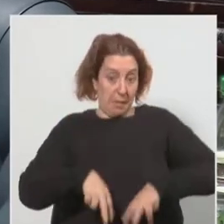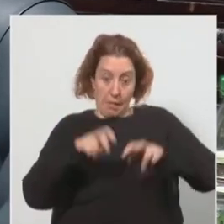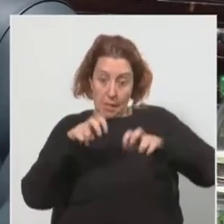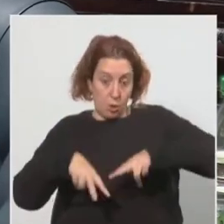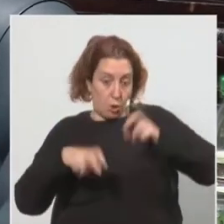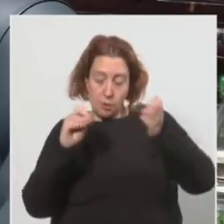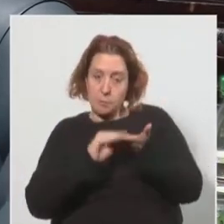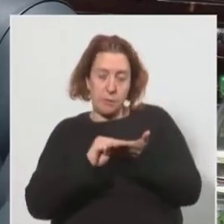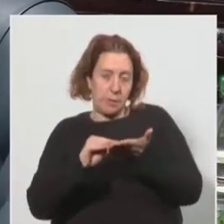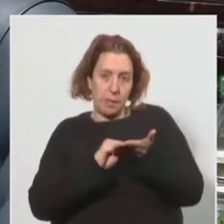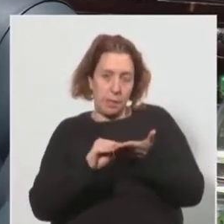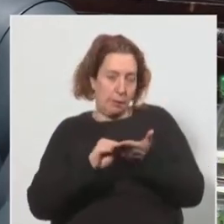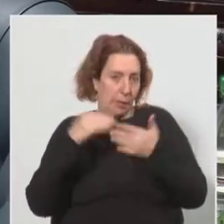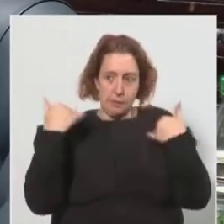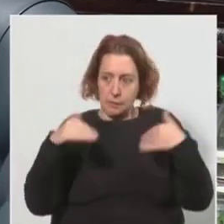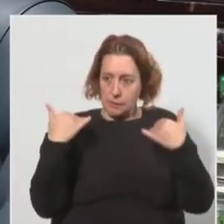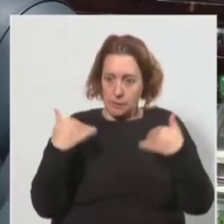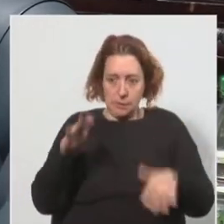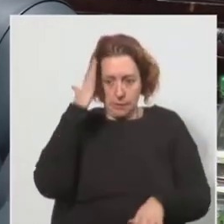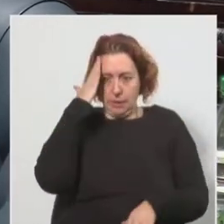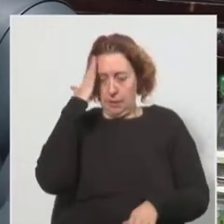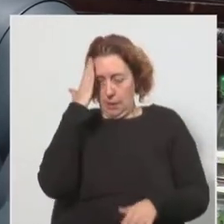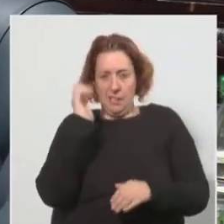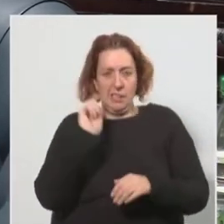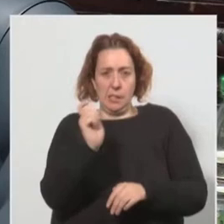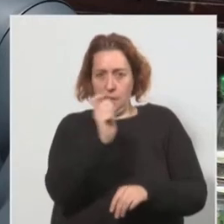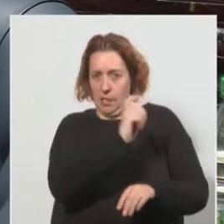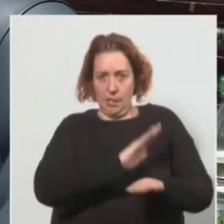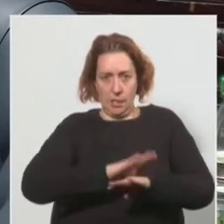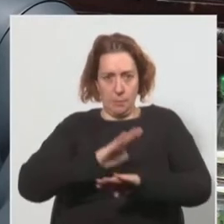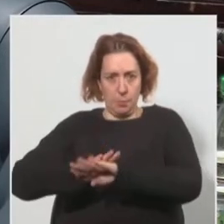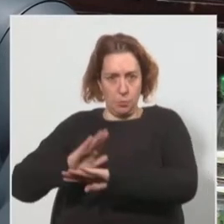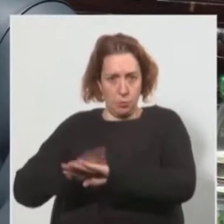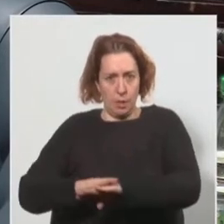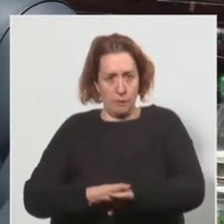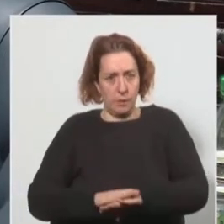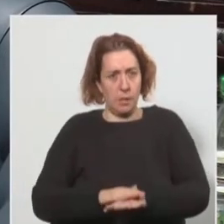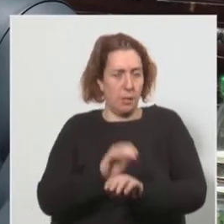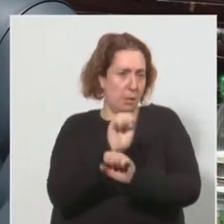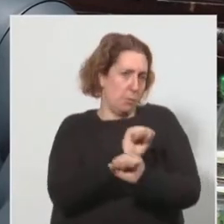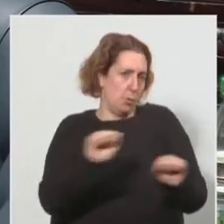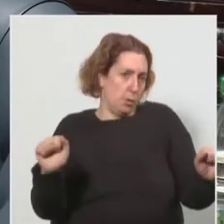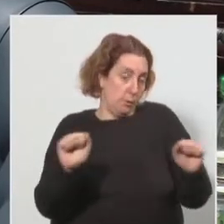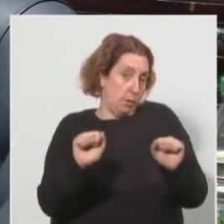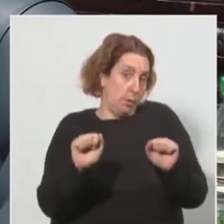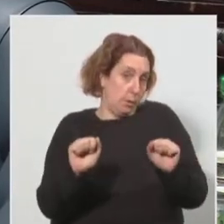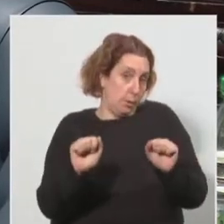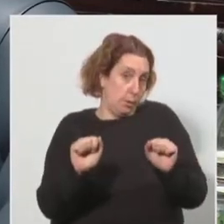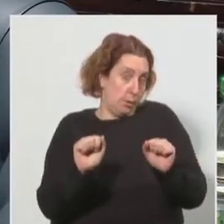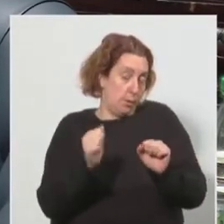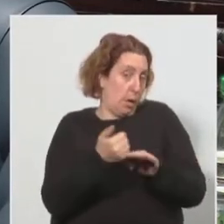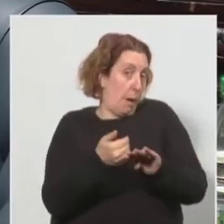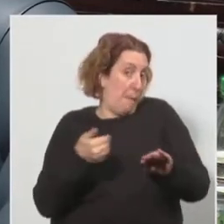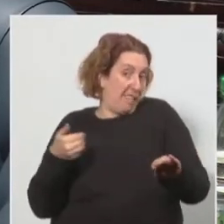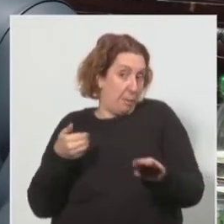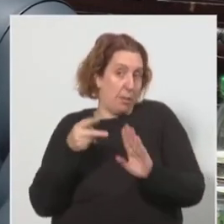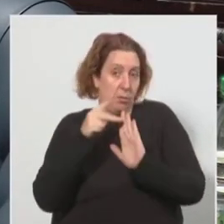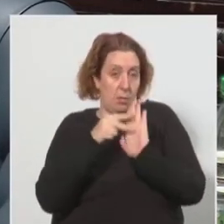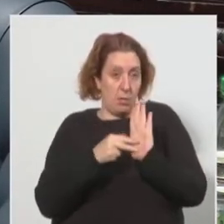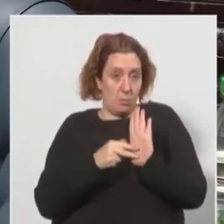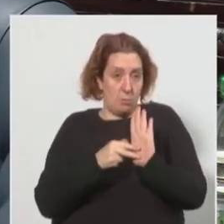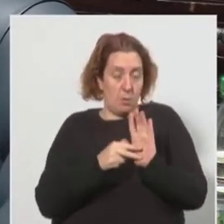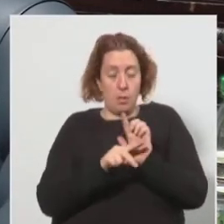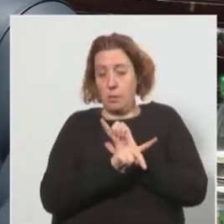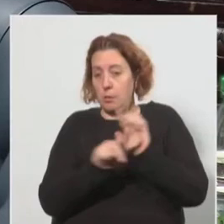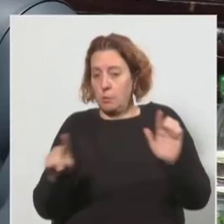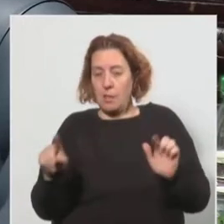investigaciones administrativas para determinar responsabilidades y posibles apartamientos a la norma, en